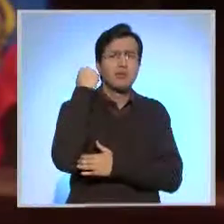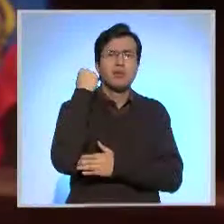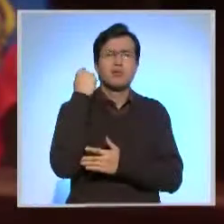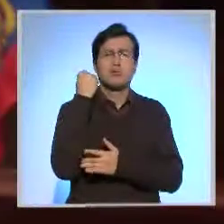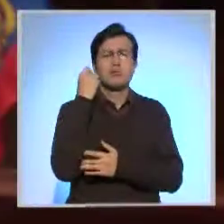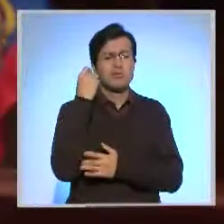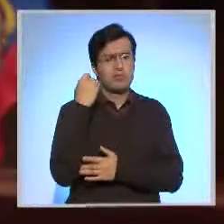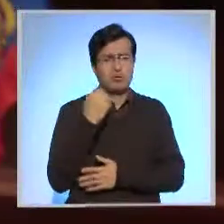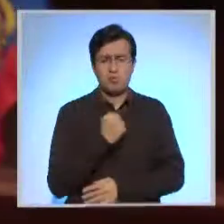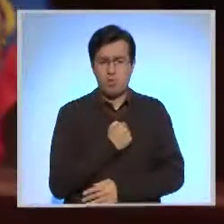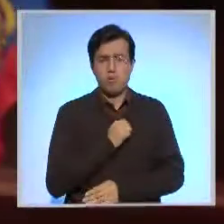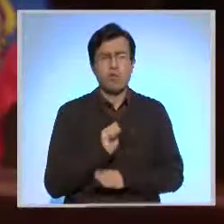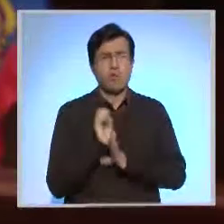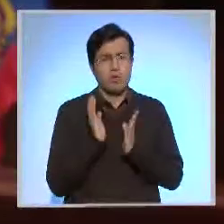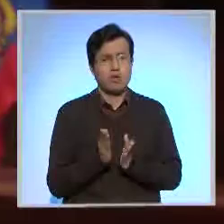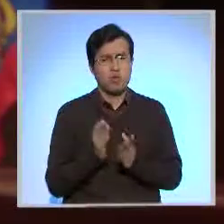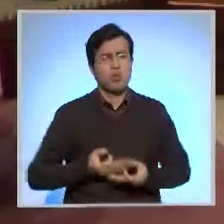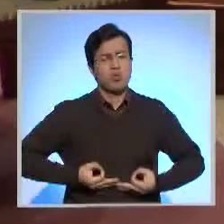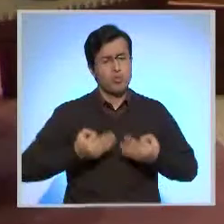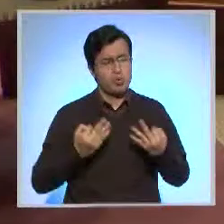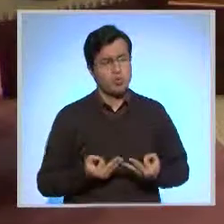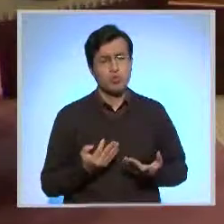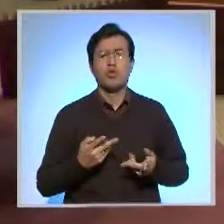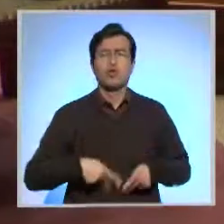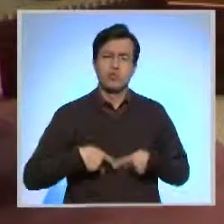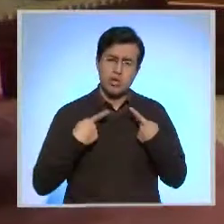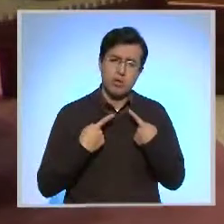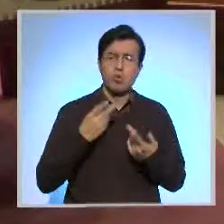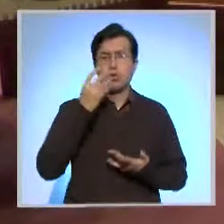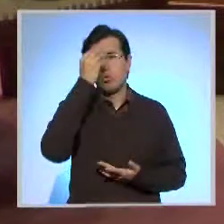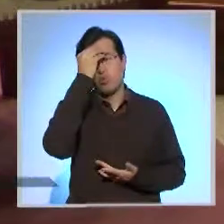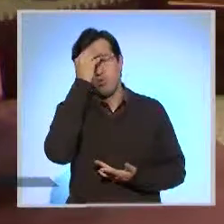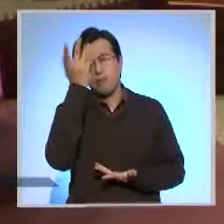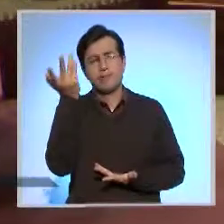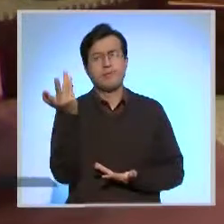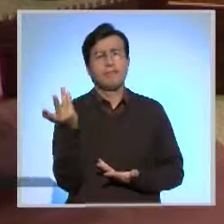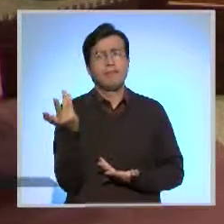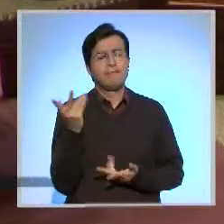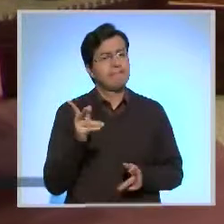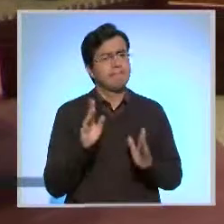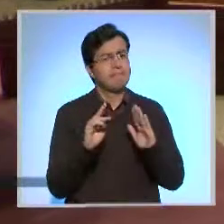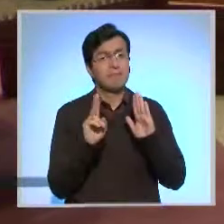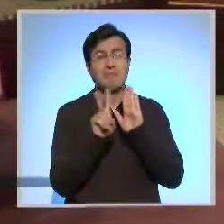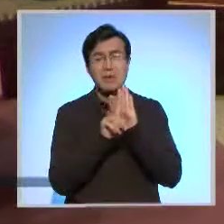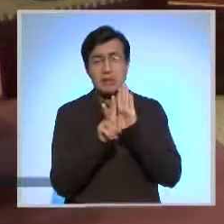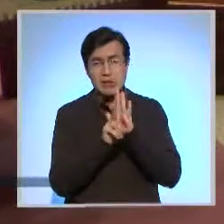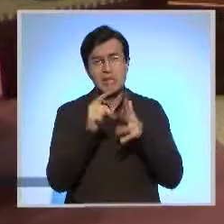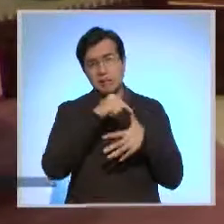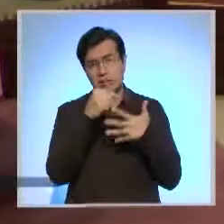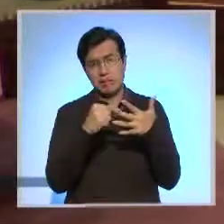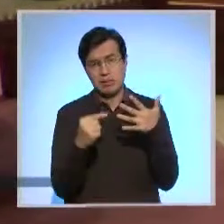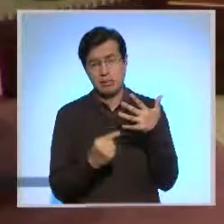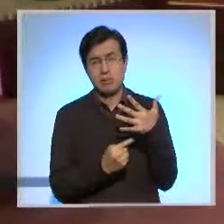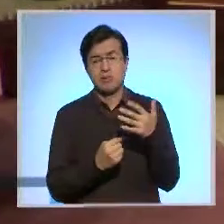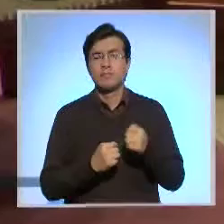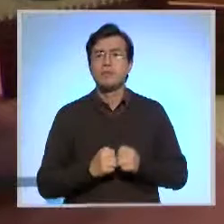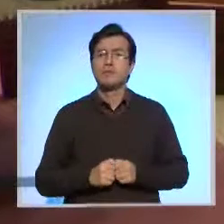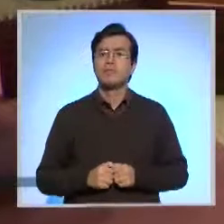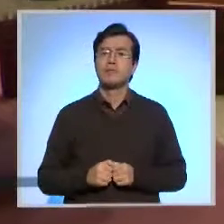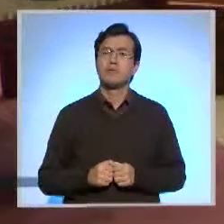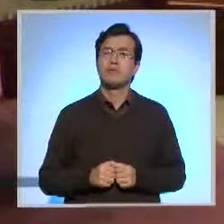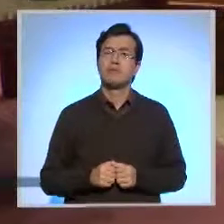nosotros como ecuatorianos ahora tenemos la suerte de vivir salud educación vivienda etcétera no concejala y